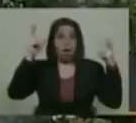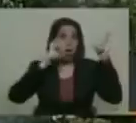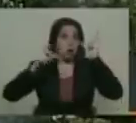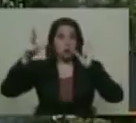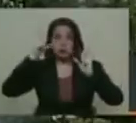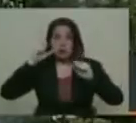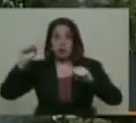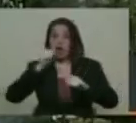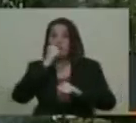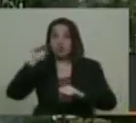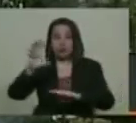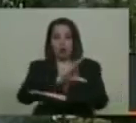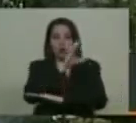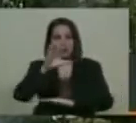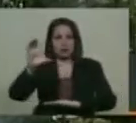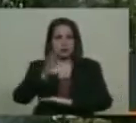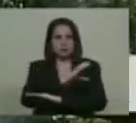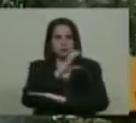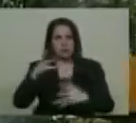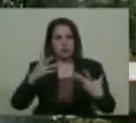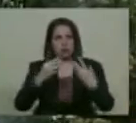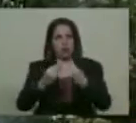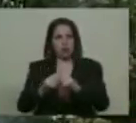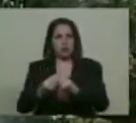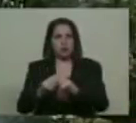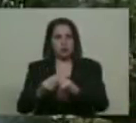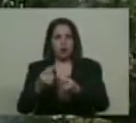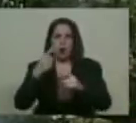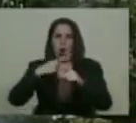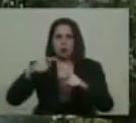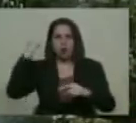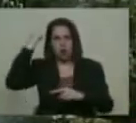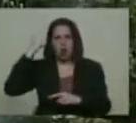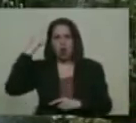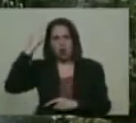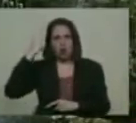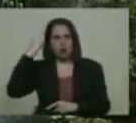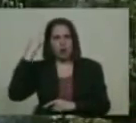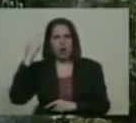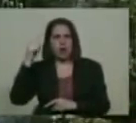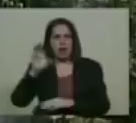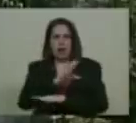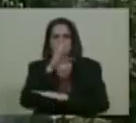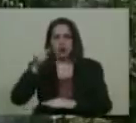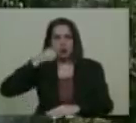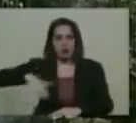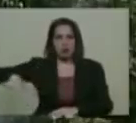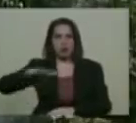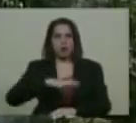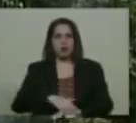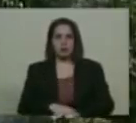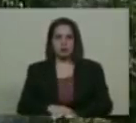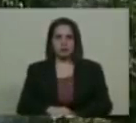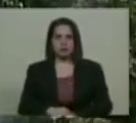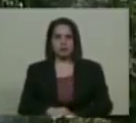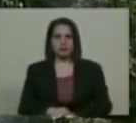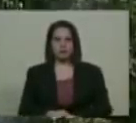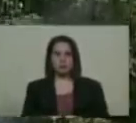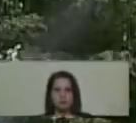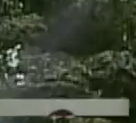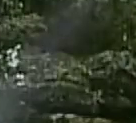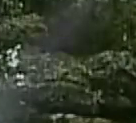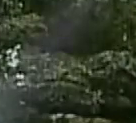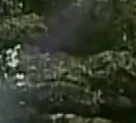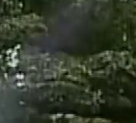de la cantora Lilia Vera, acompañada de Leonel Ruiz, cantor del pueblo. De esta manera,